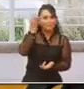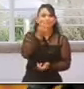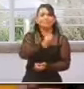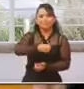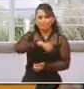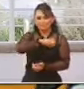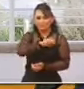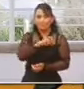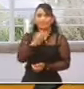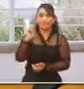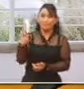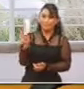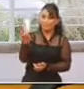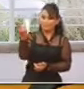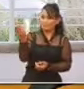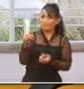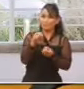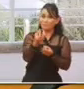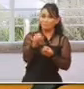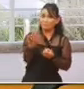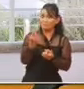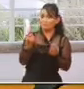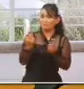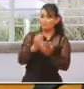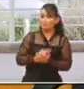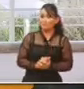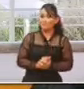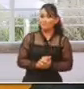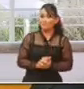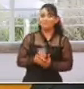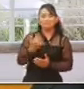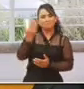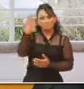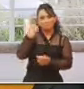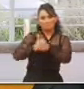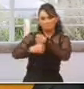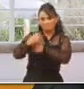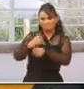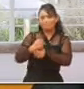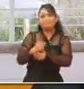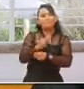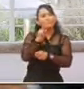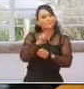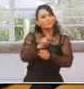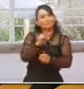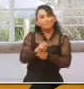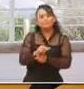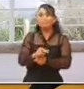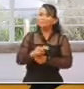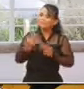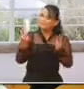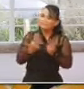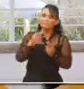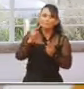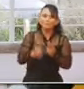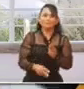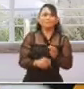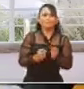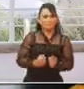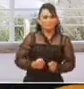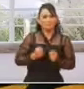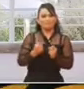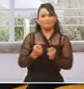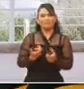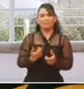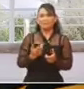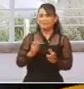la universidad brinda a la población. En los últimos años hemos visto cómo necesitamos fortalecer